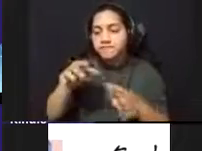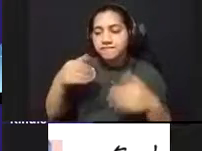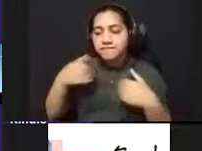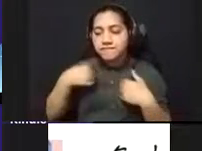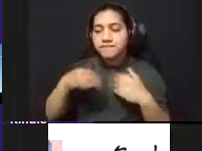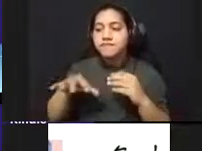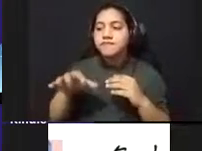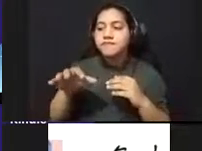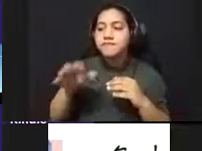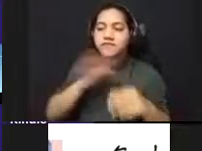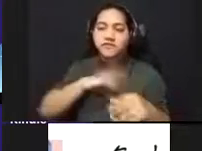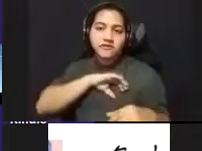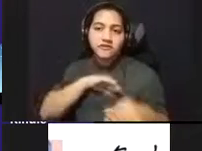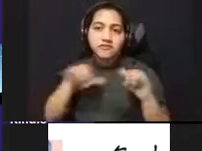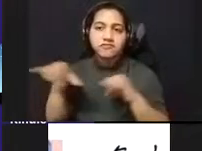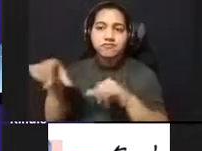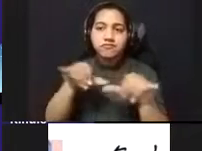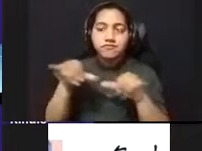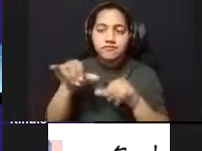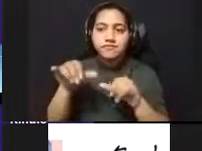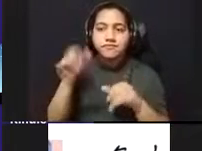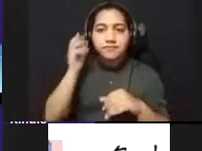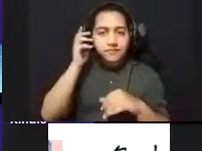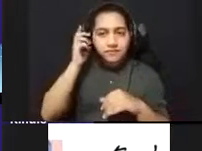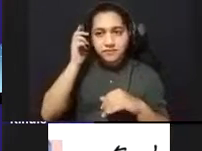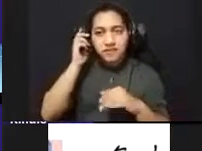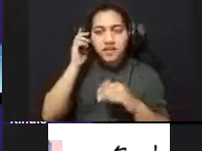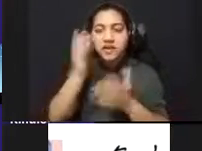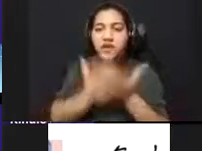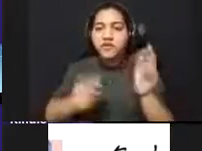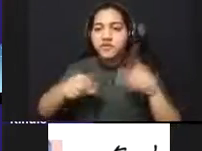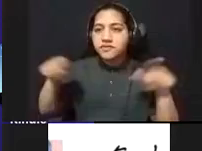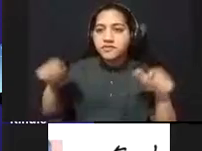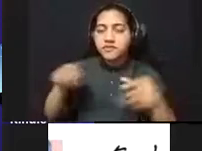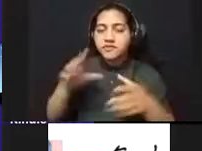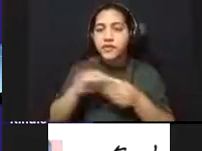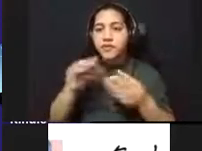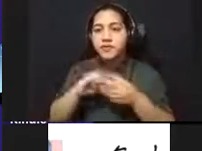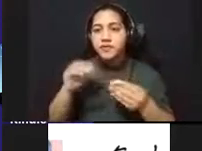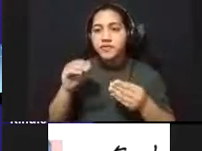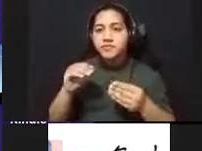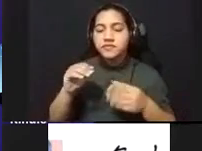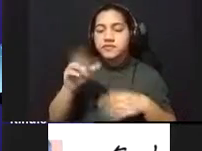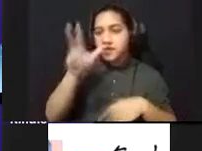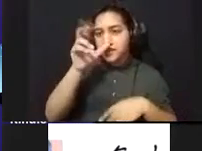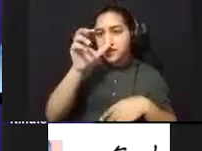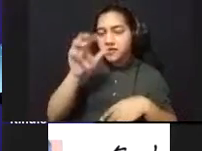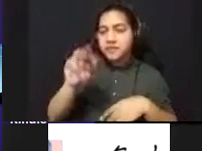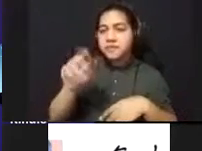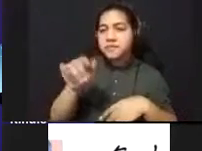idénticos o parecidos. Conozcamos algunas de las versiones del cuento La cucarachita